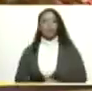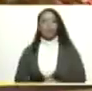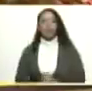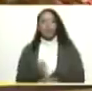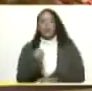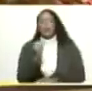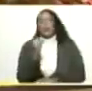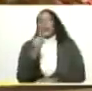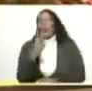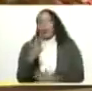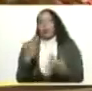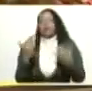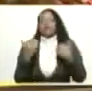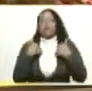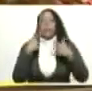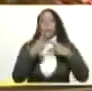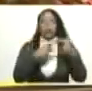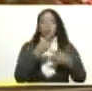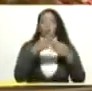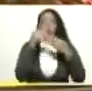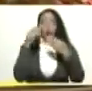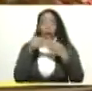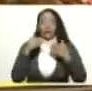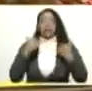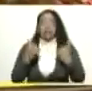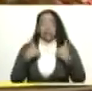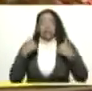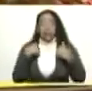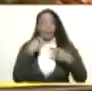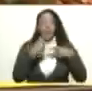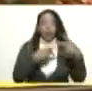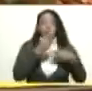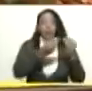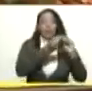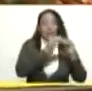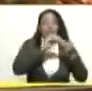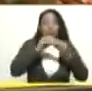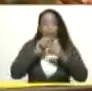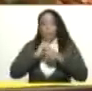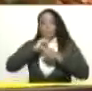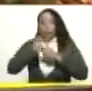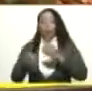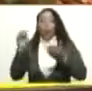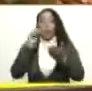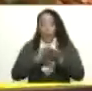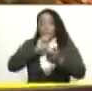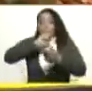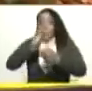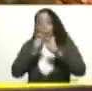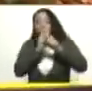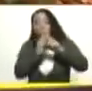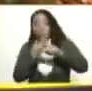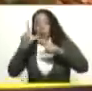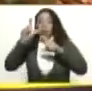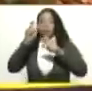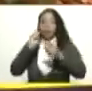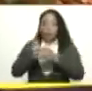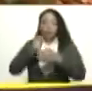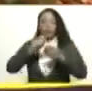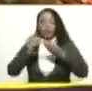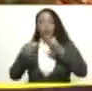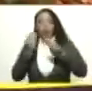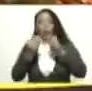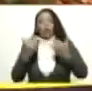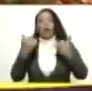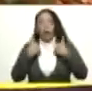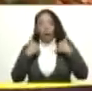¿Cuánto cuesta producir cada dólar para invertirlo en nuestro pueblo? ¿Cuánto